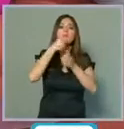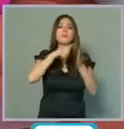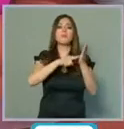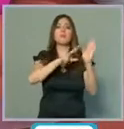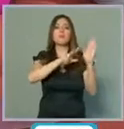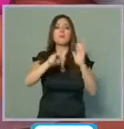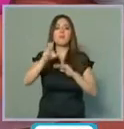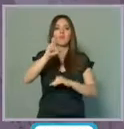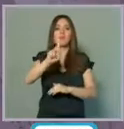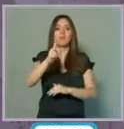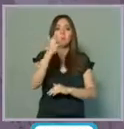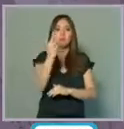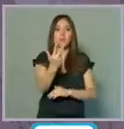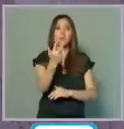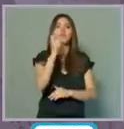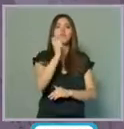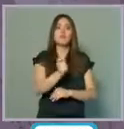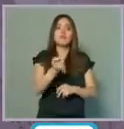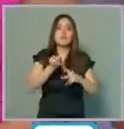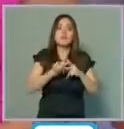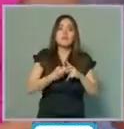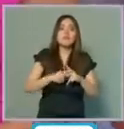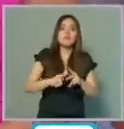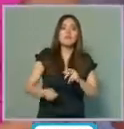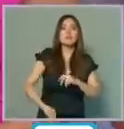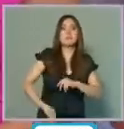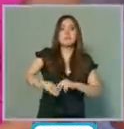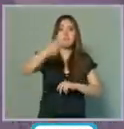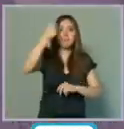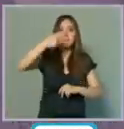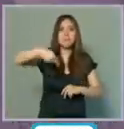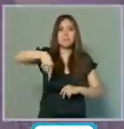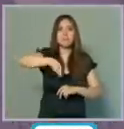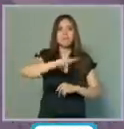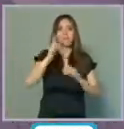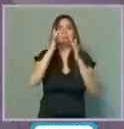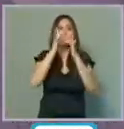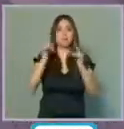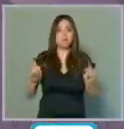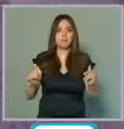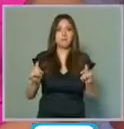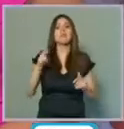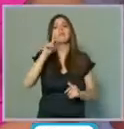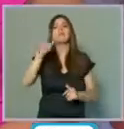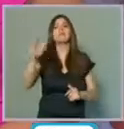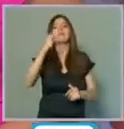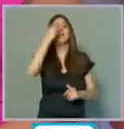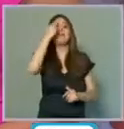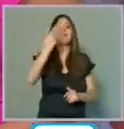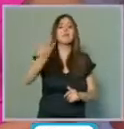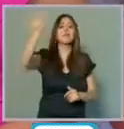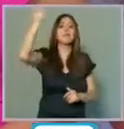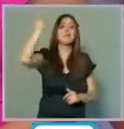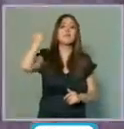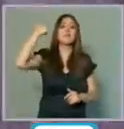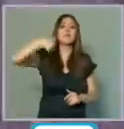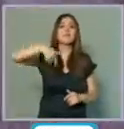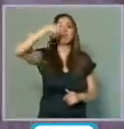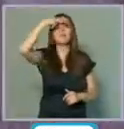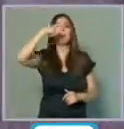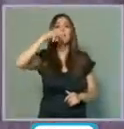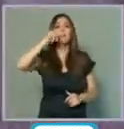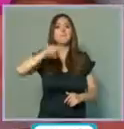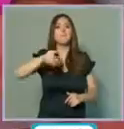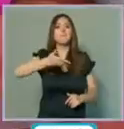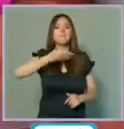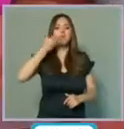1838, donde comienza la primera intervención francesa. Hay que hacernos cargo de que México, en esa bonita tradición que seguimos conservando